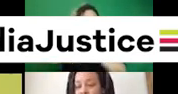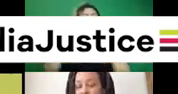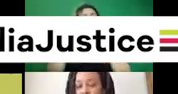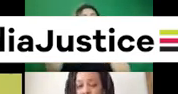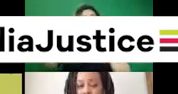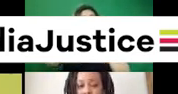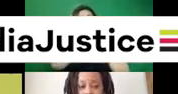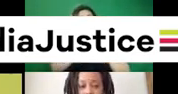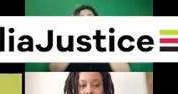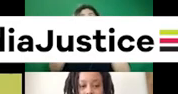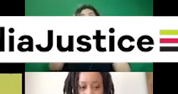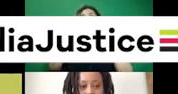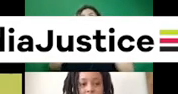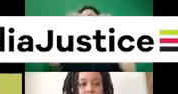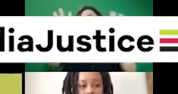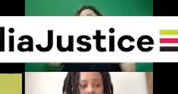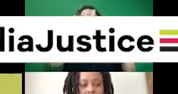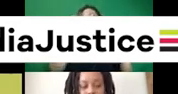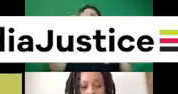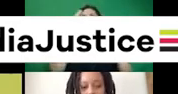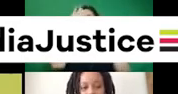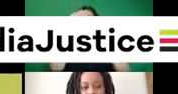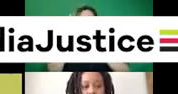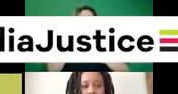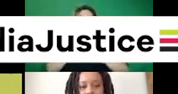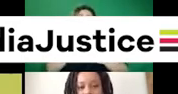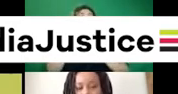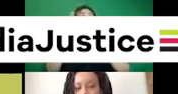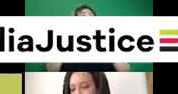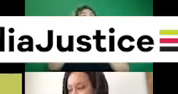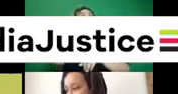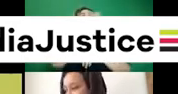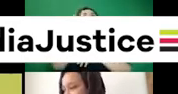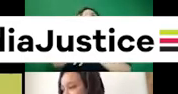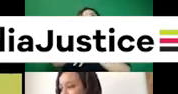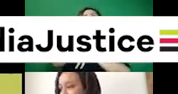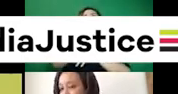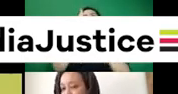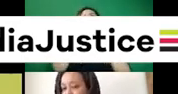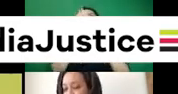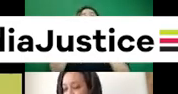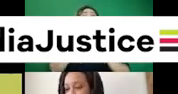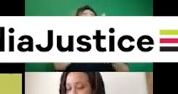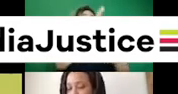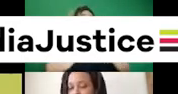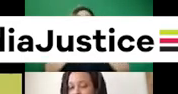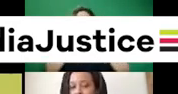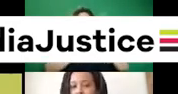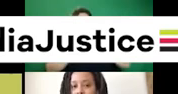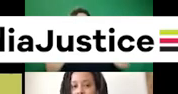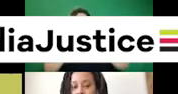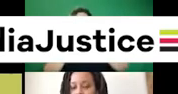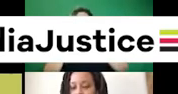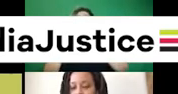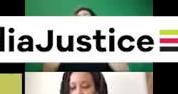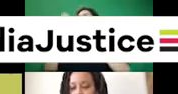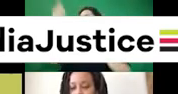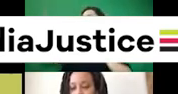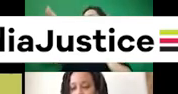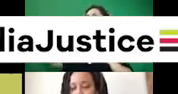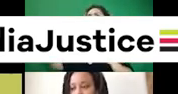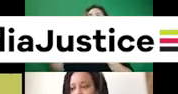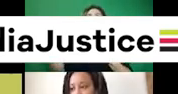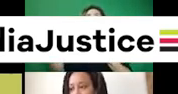miembros de familia ellos difunden mucha desinformación en sus redes sociales